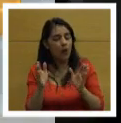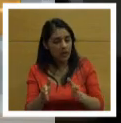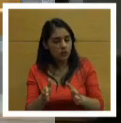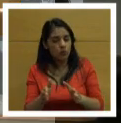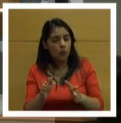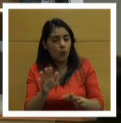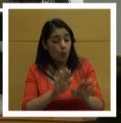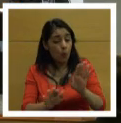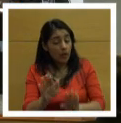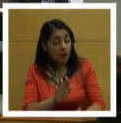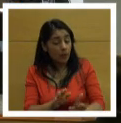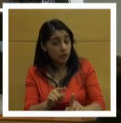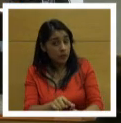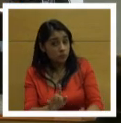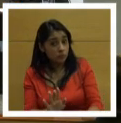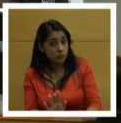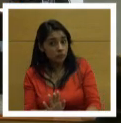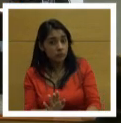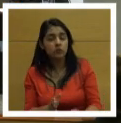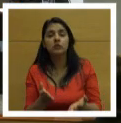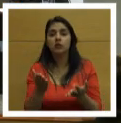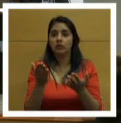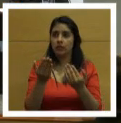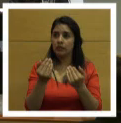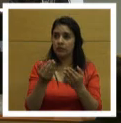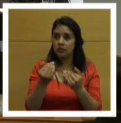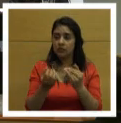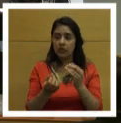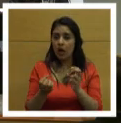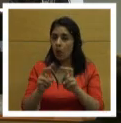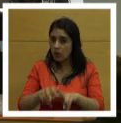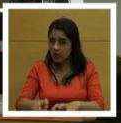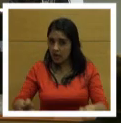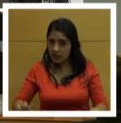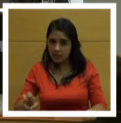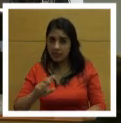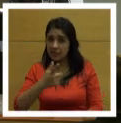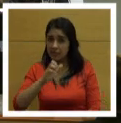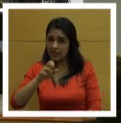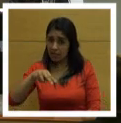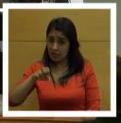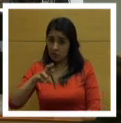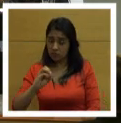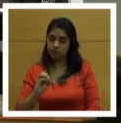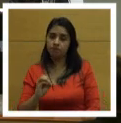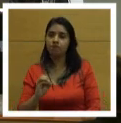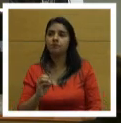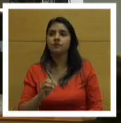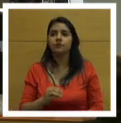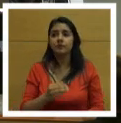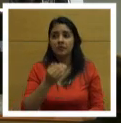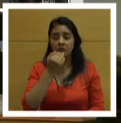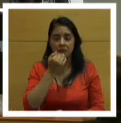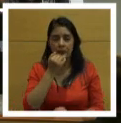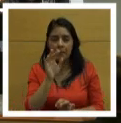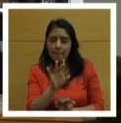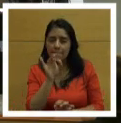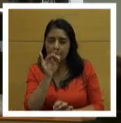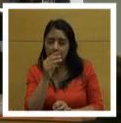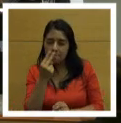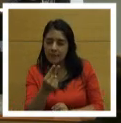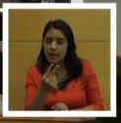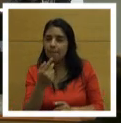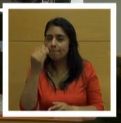¿Requiere, al hacer el examen de admisibilidad, un análisis de género? En otra perspectiva, al determinar los hechos, ¿no es cierto?, hay